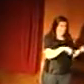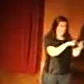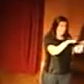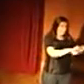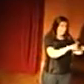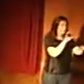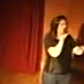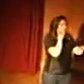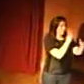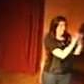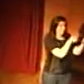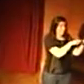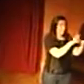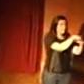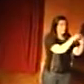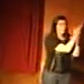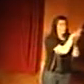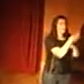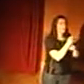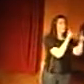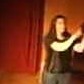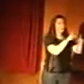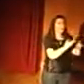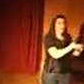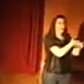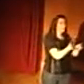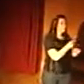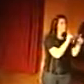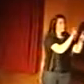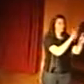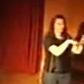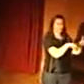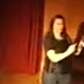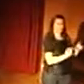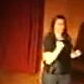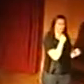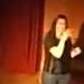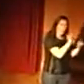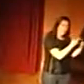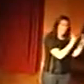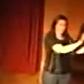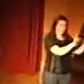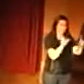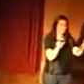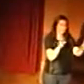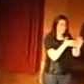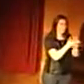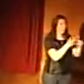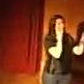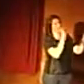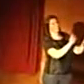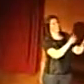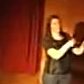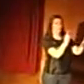19 del museo asomen pinturas que habitualmente no se ven y que eh enseñan o testimonian una